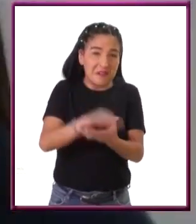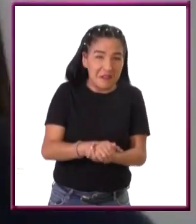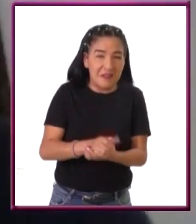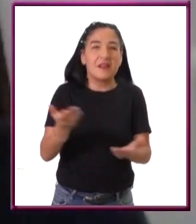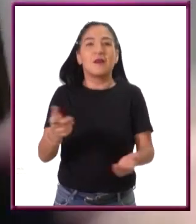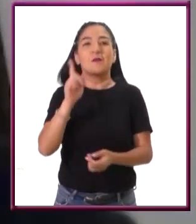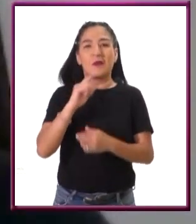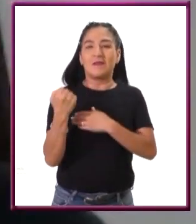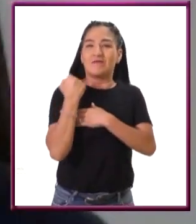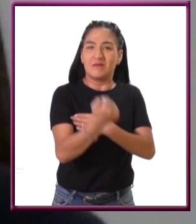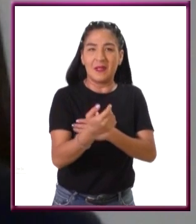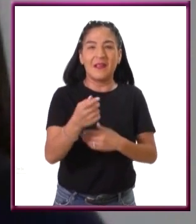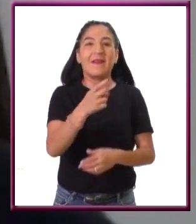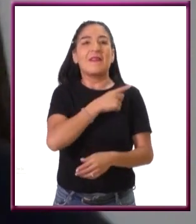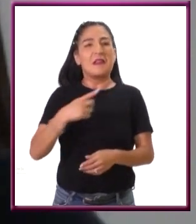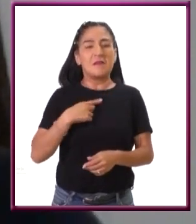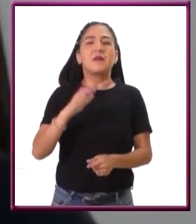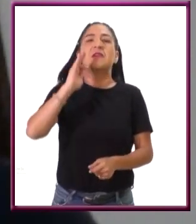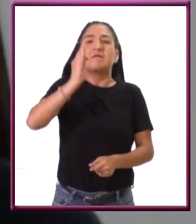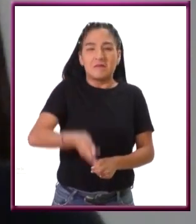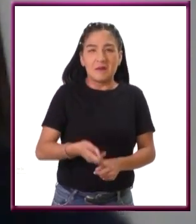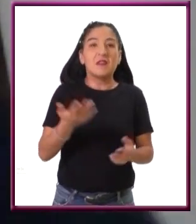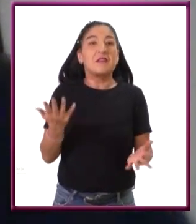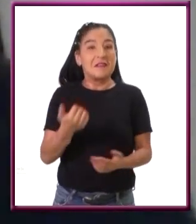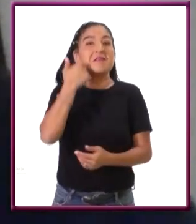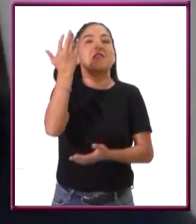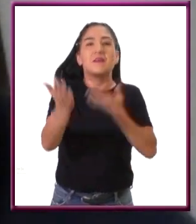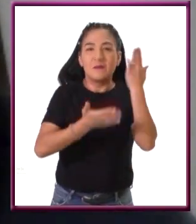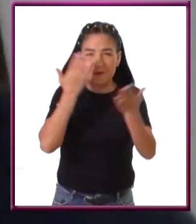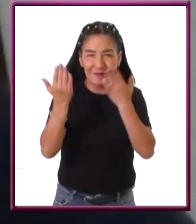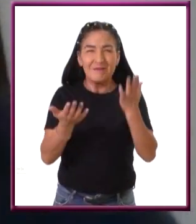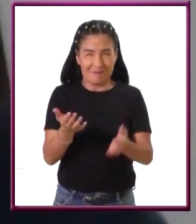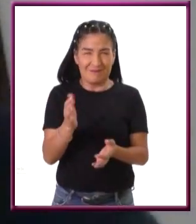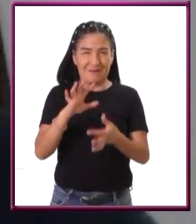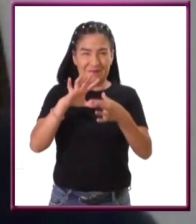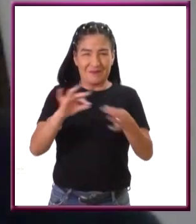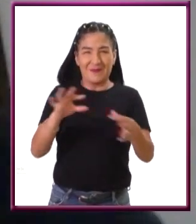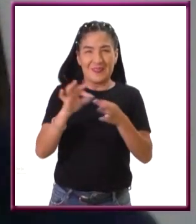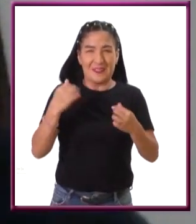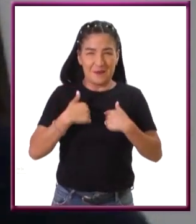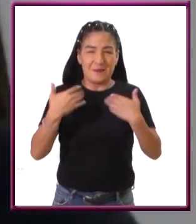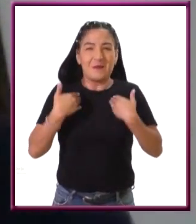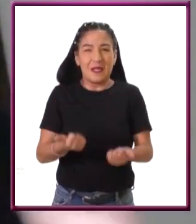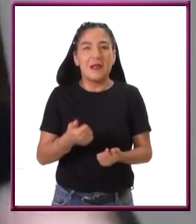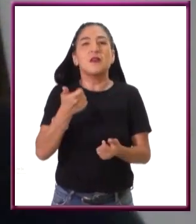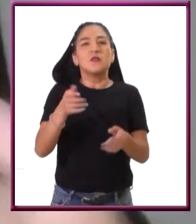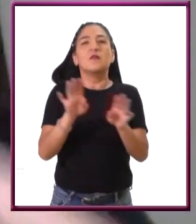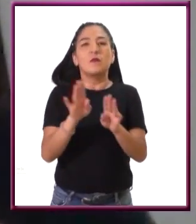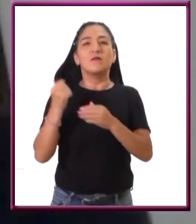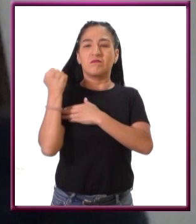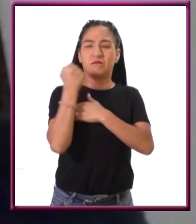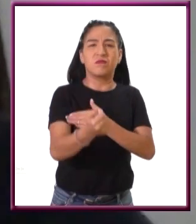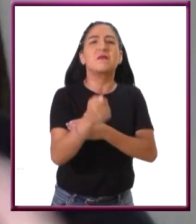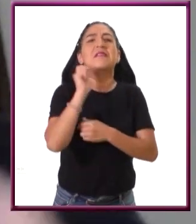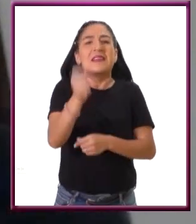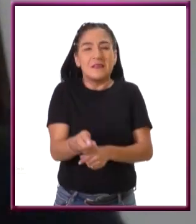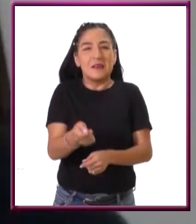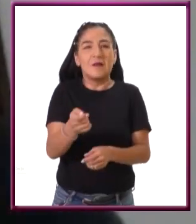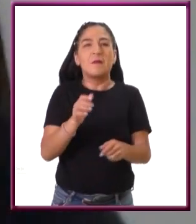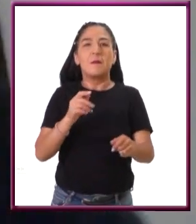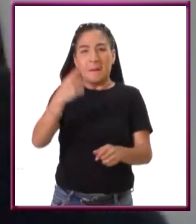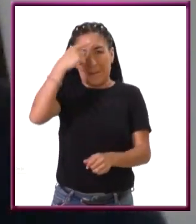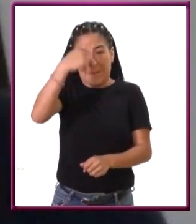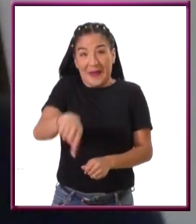no. Una mujer empoderada debe poder decidir qué es lo que quiere estudiar. No sé si me explico. O sea, empoderada hace referencia al